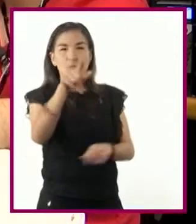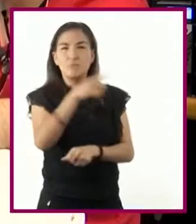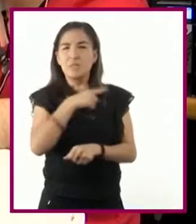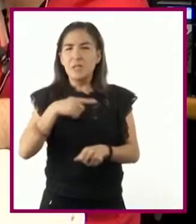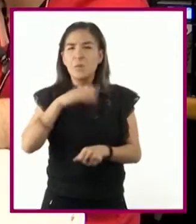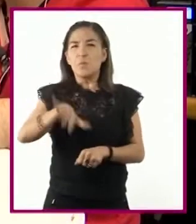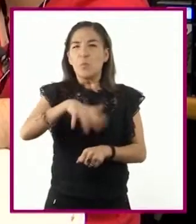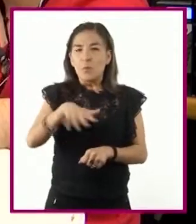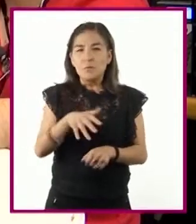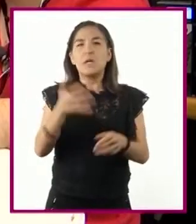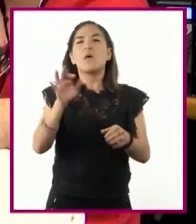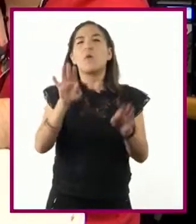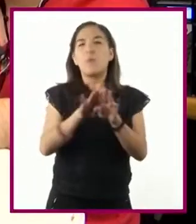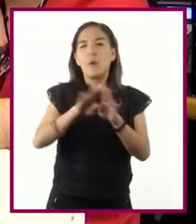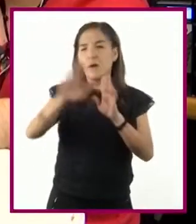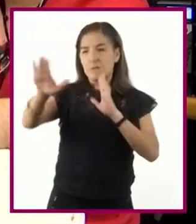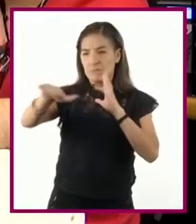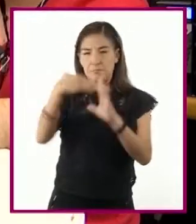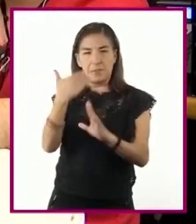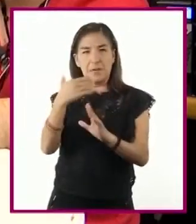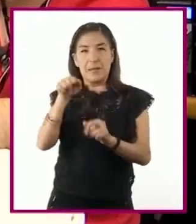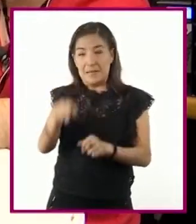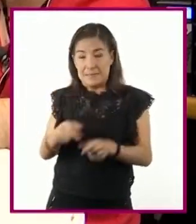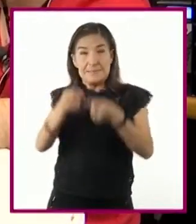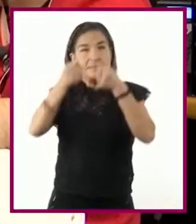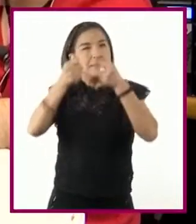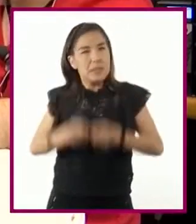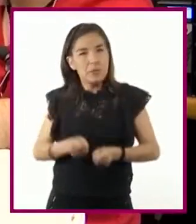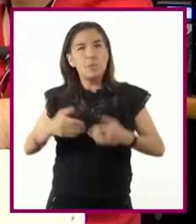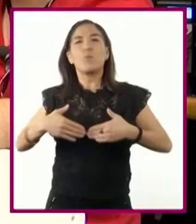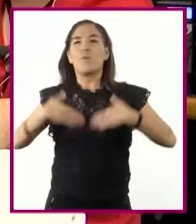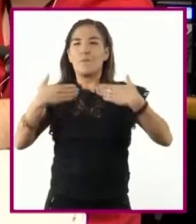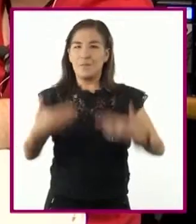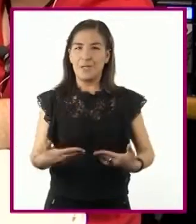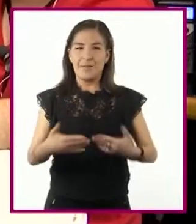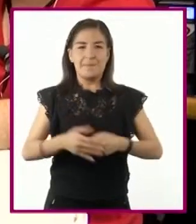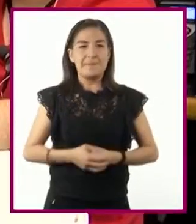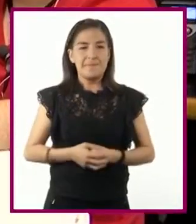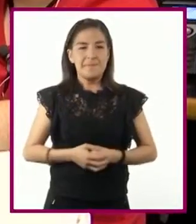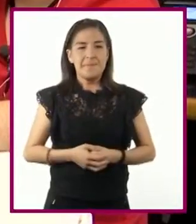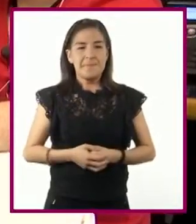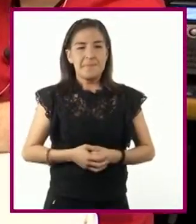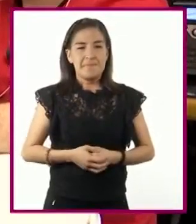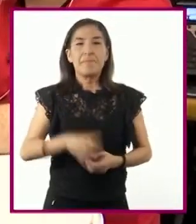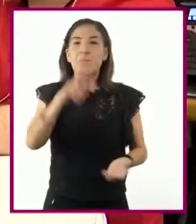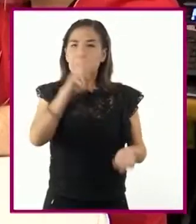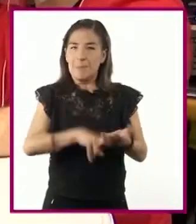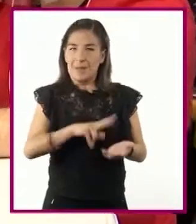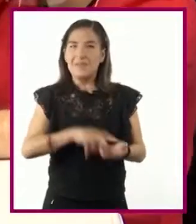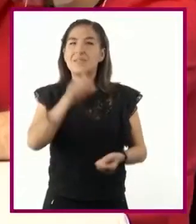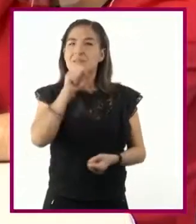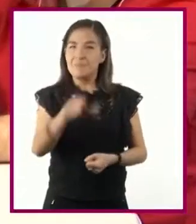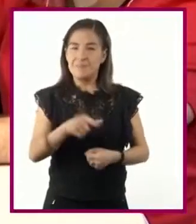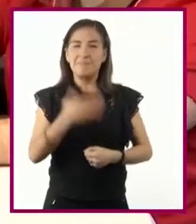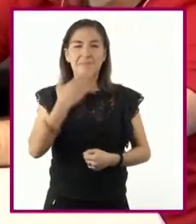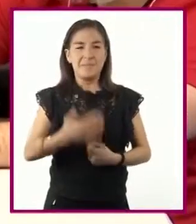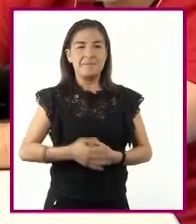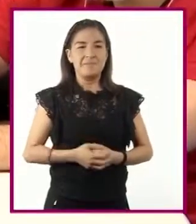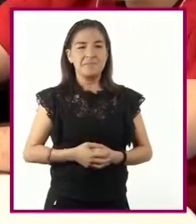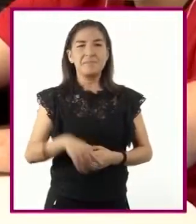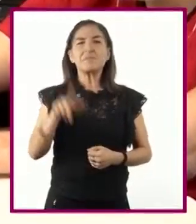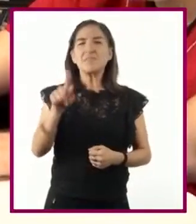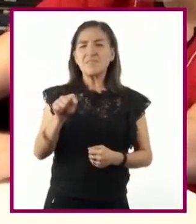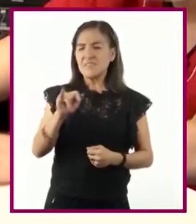busquemos o recibamos sea confiable y válida. Las TIC